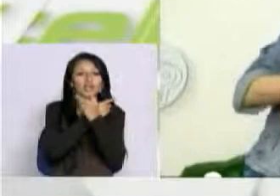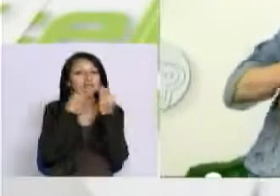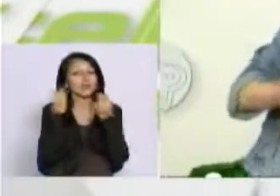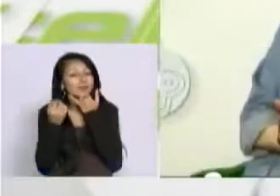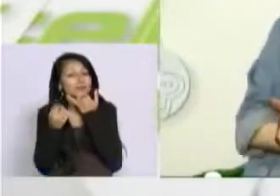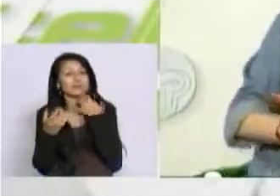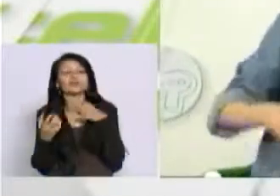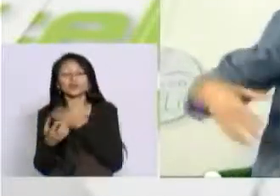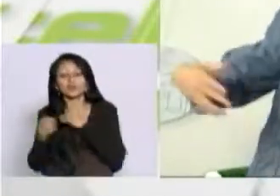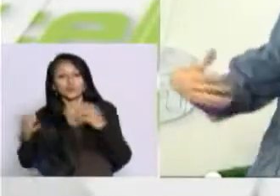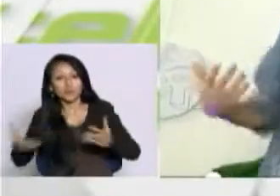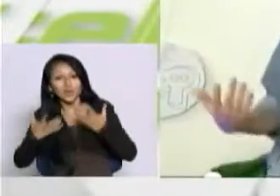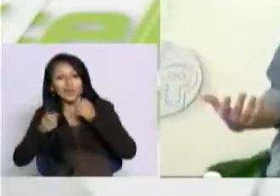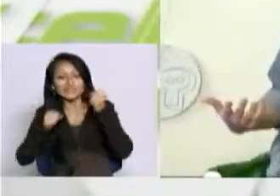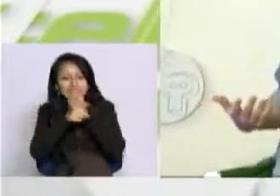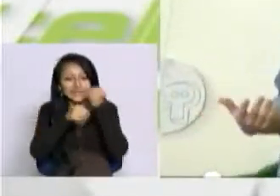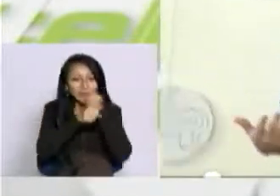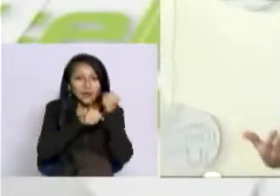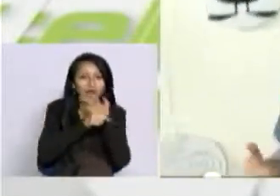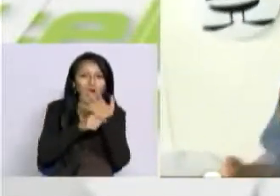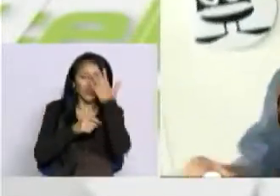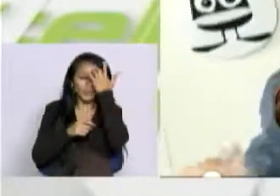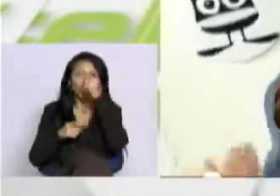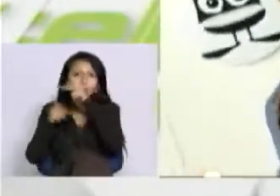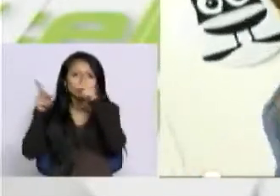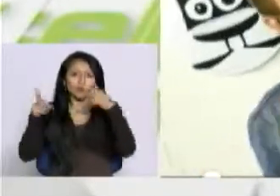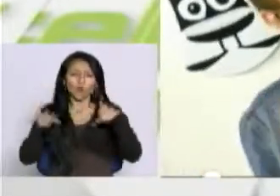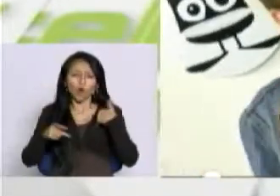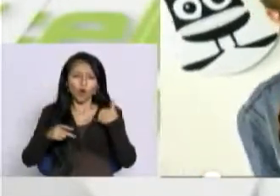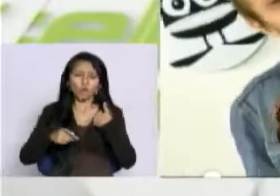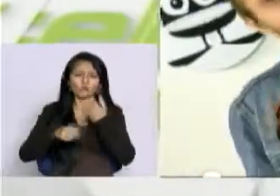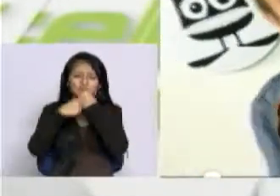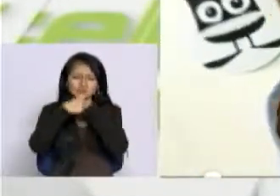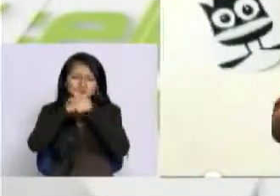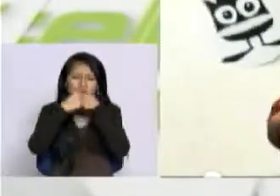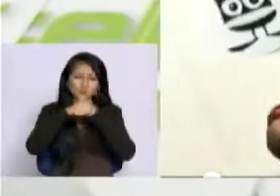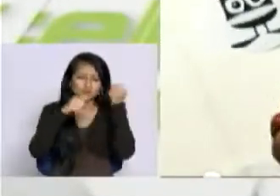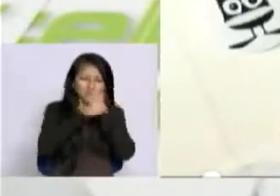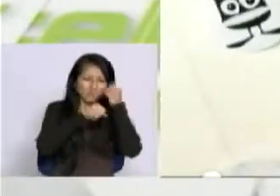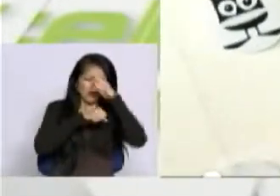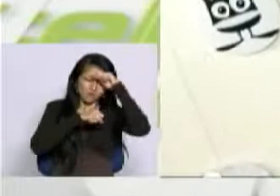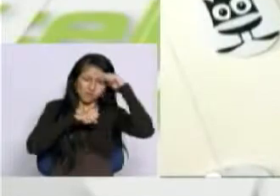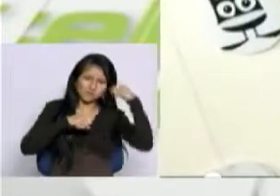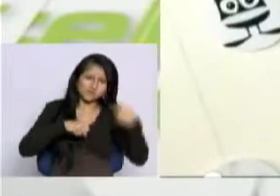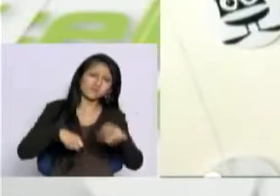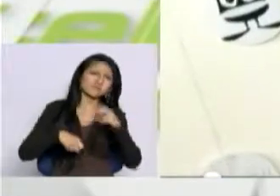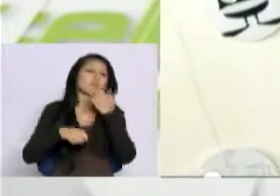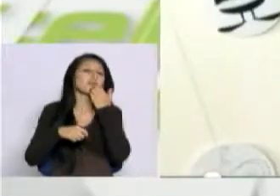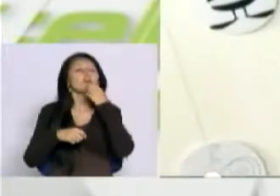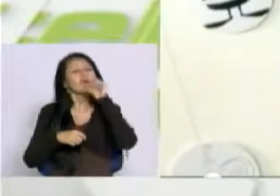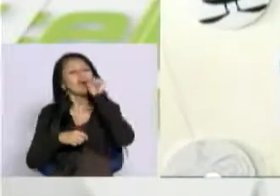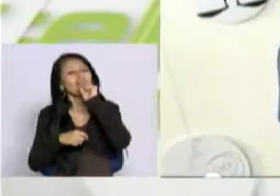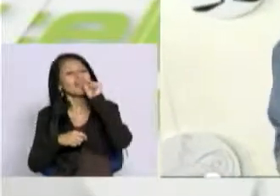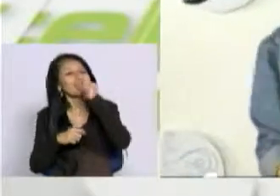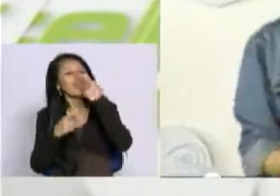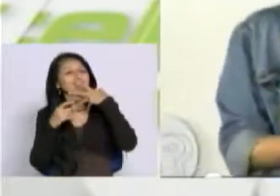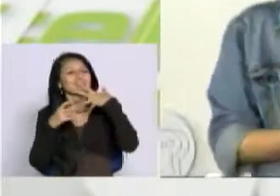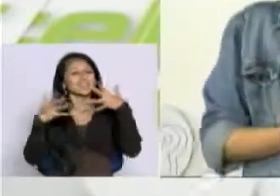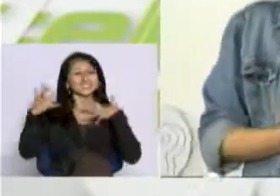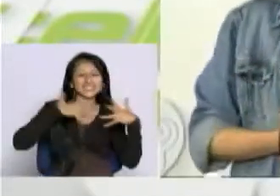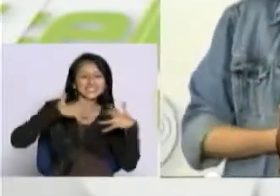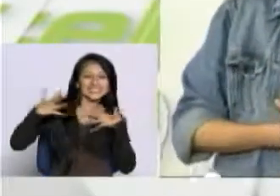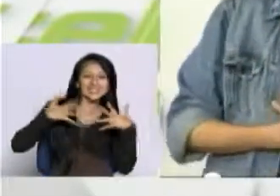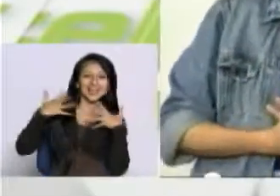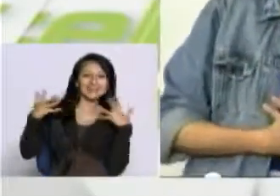hacer algo en la vida, que personas muy jóvenes se esfuerzan y logran ser tremendos cantantes, tremendos actores,